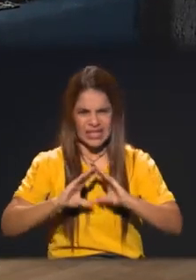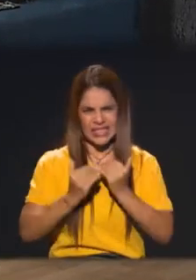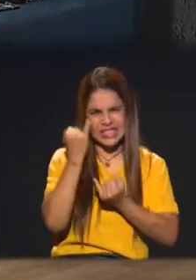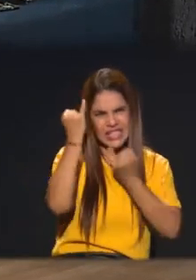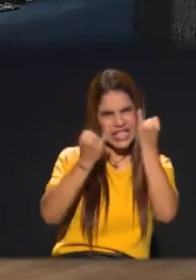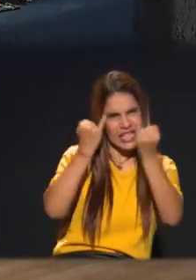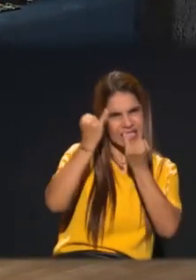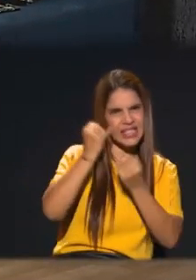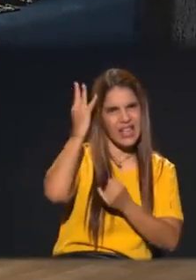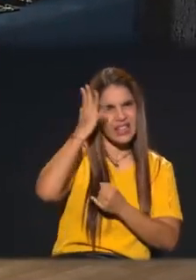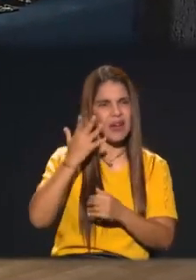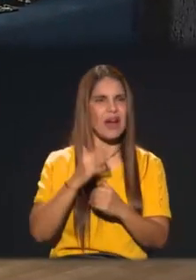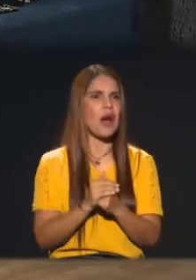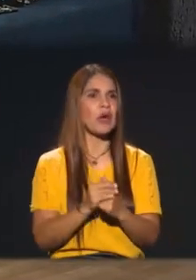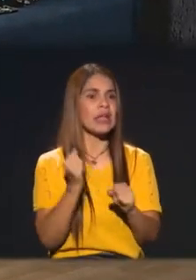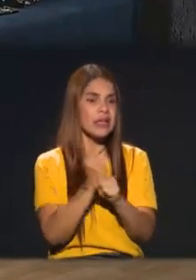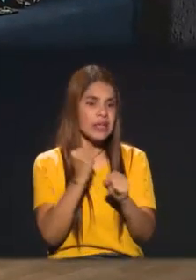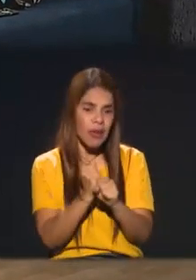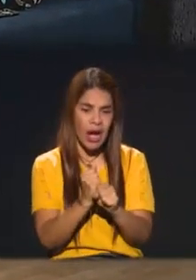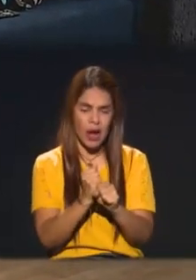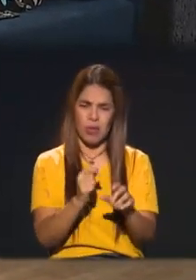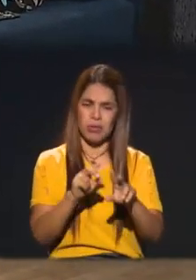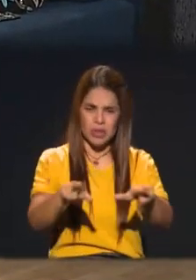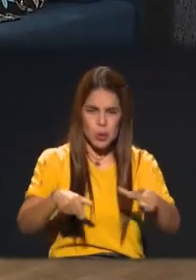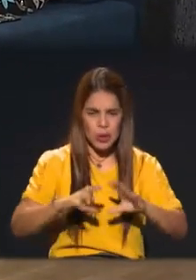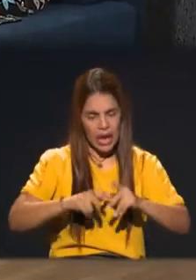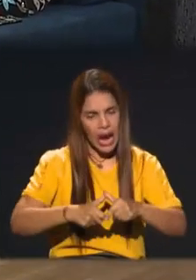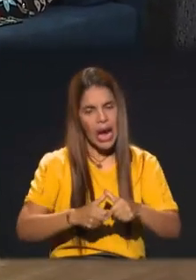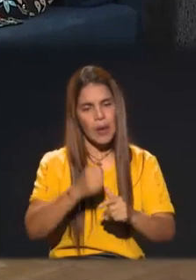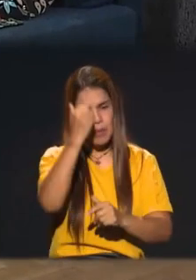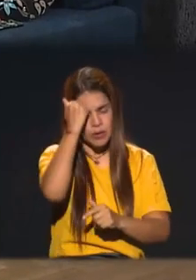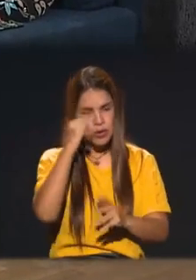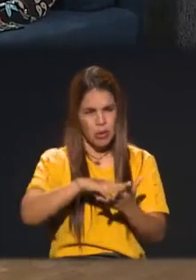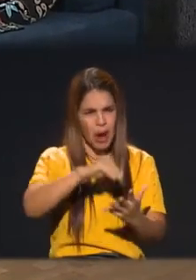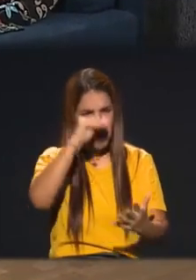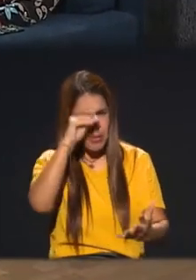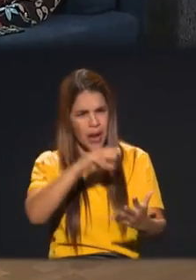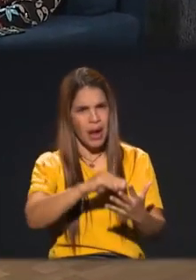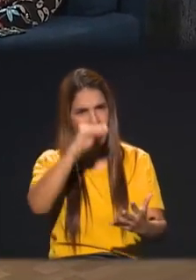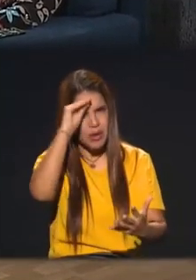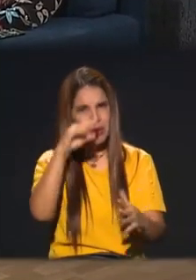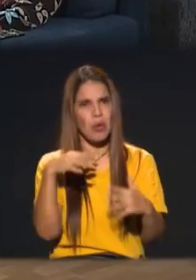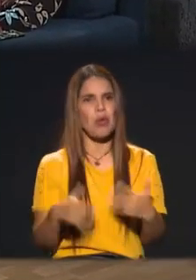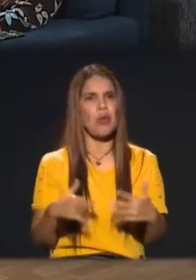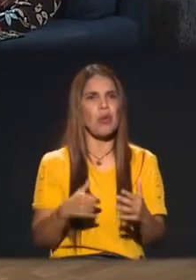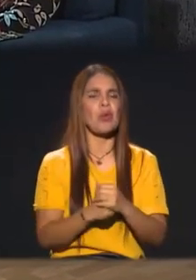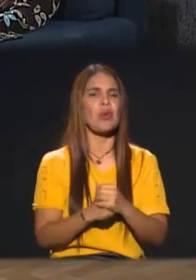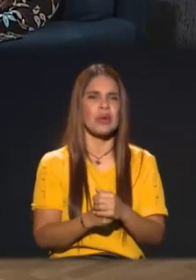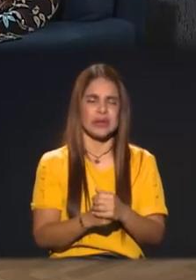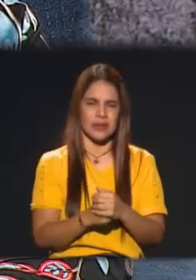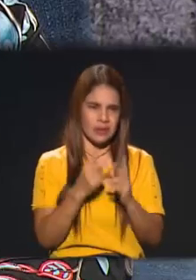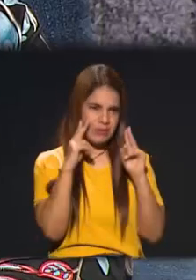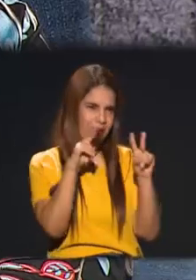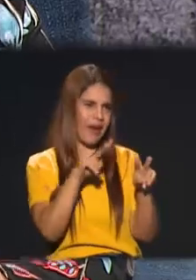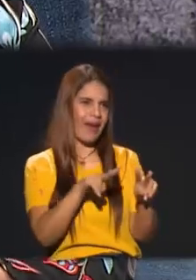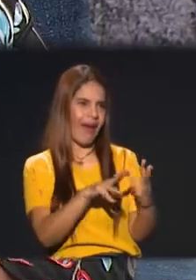de lo que es la labor de estar en el salón y de trabajar. Y Yolanda me enseñó muchísimo de esas cosas. Entonces ella me inspiró bastante en la labor